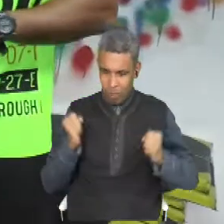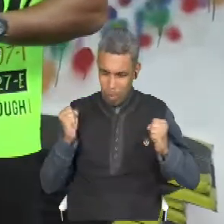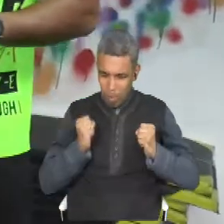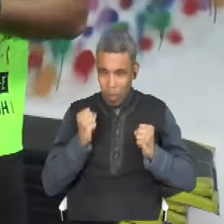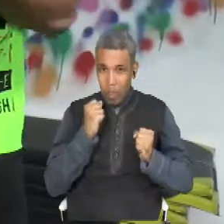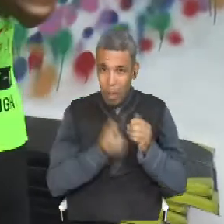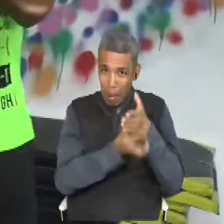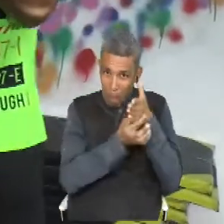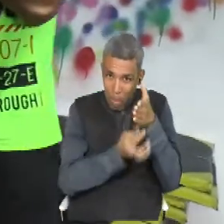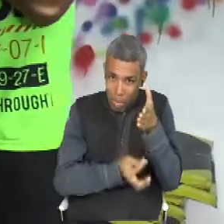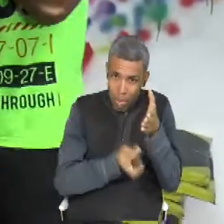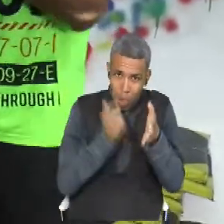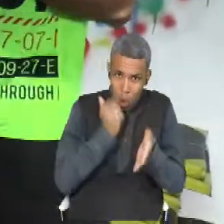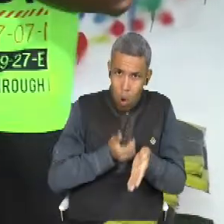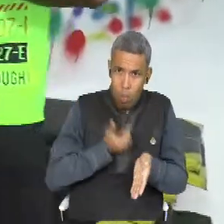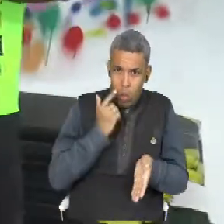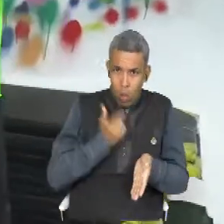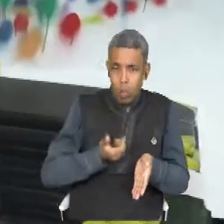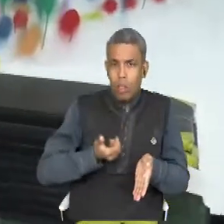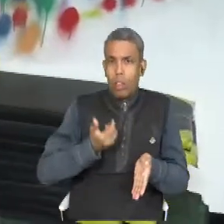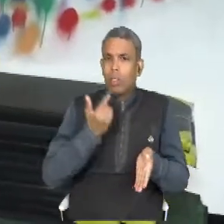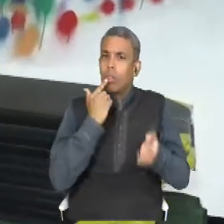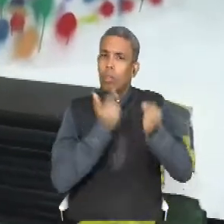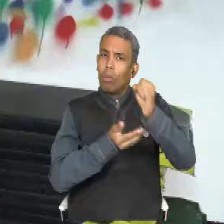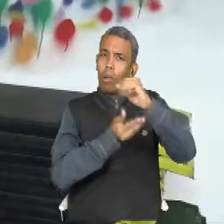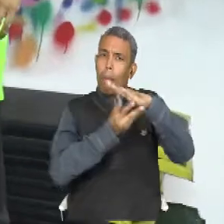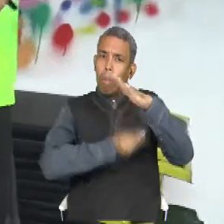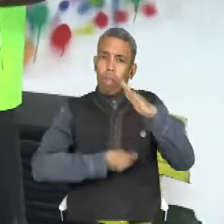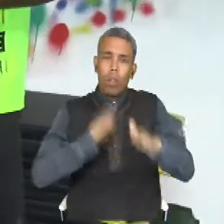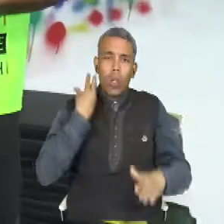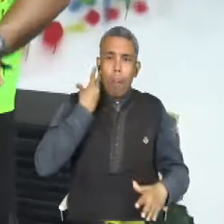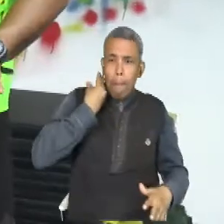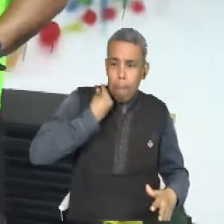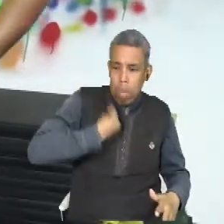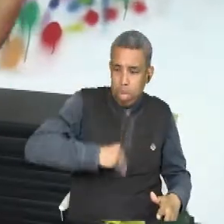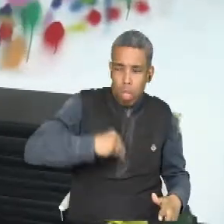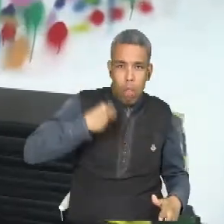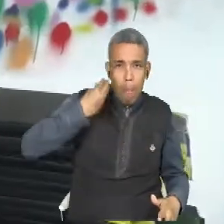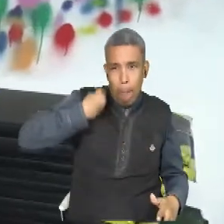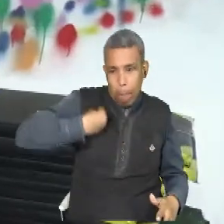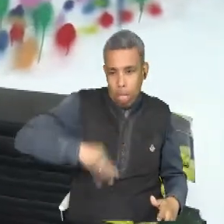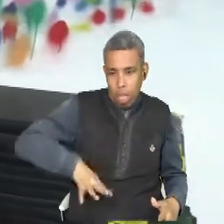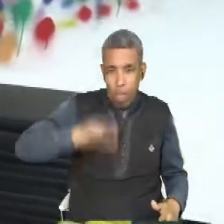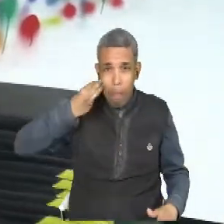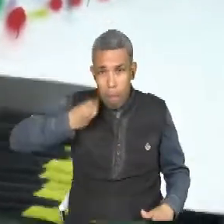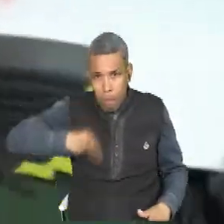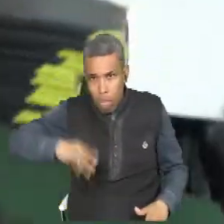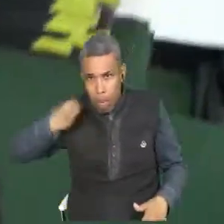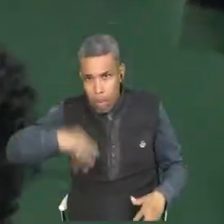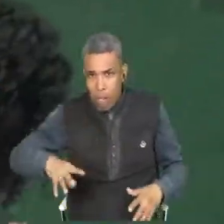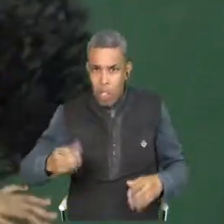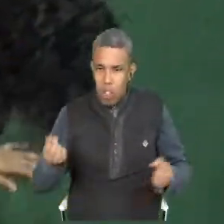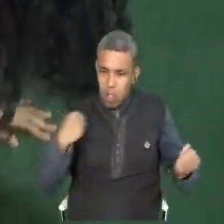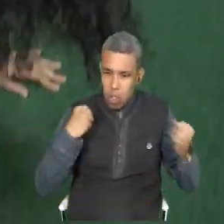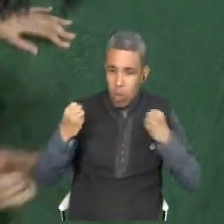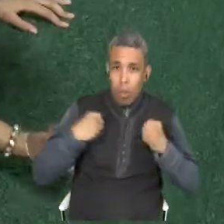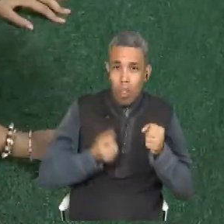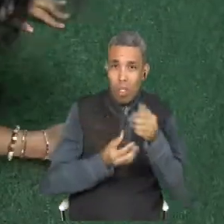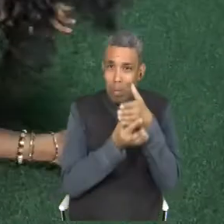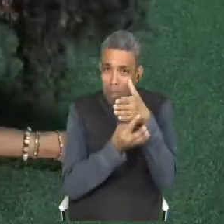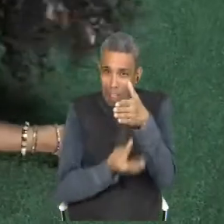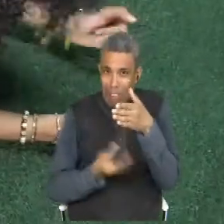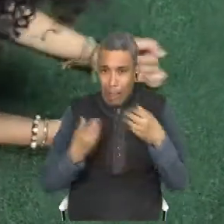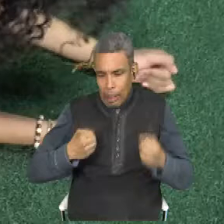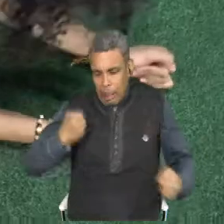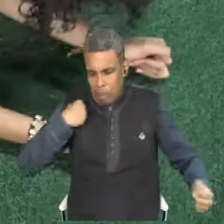su masa muscular. Entonces, vamos a arrancar primero con un trajito de core. Nos vamos a ubicar en plancha, ¿sí? Las manos debajo de los